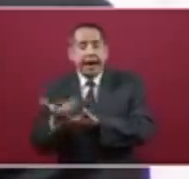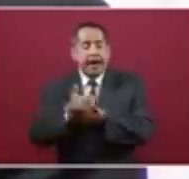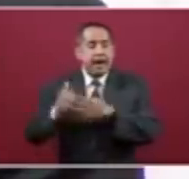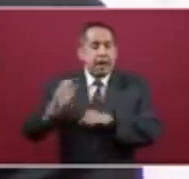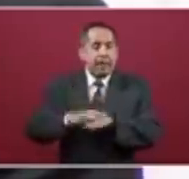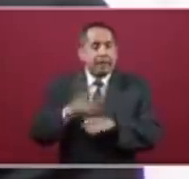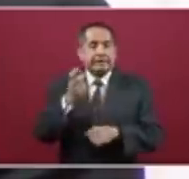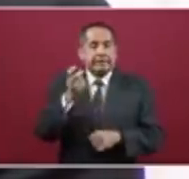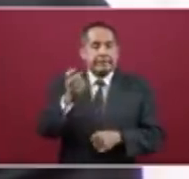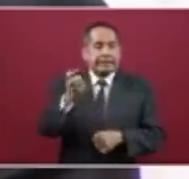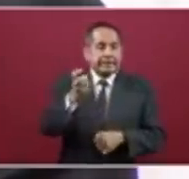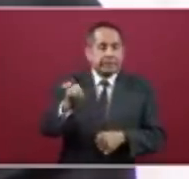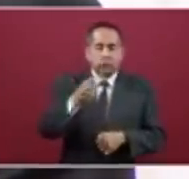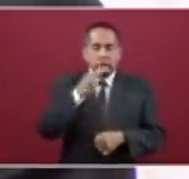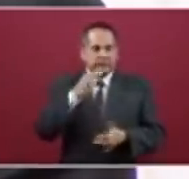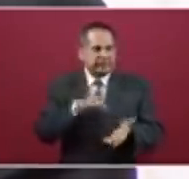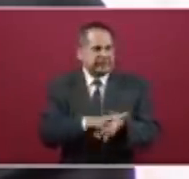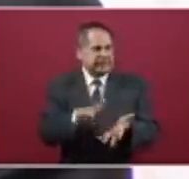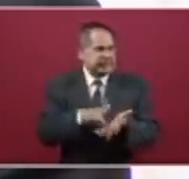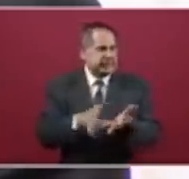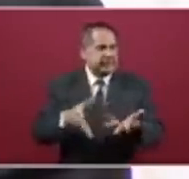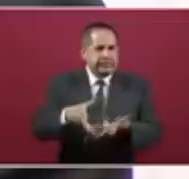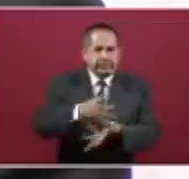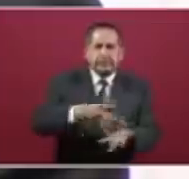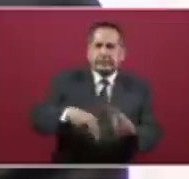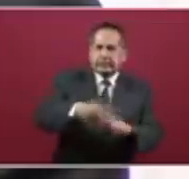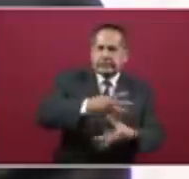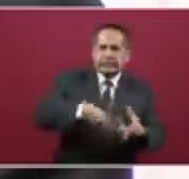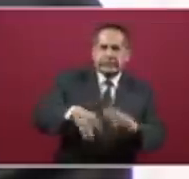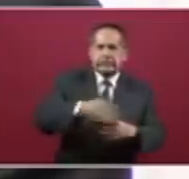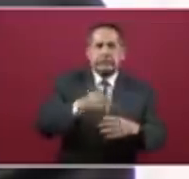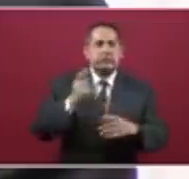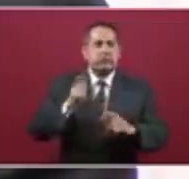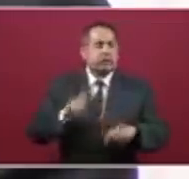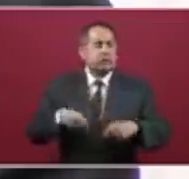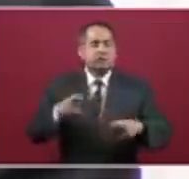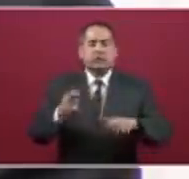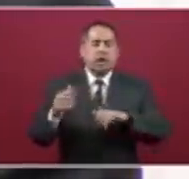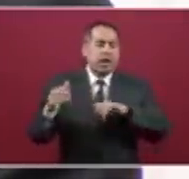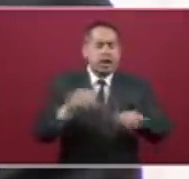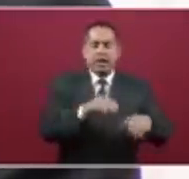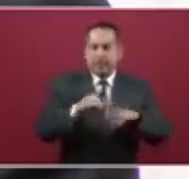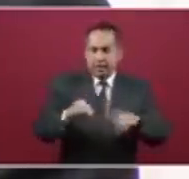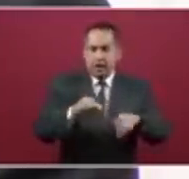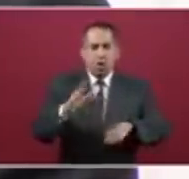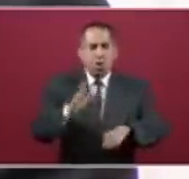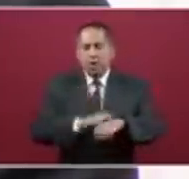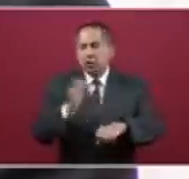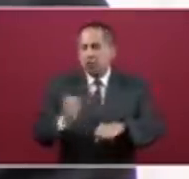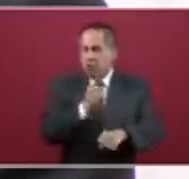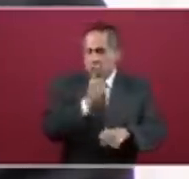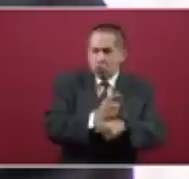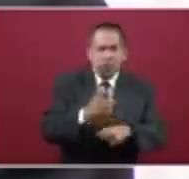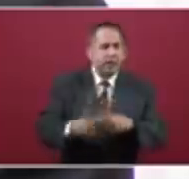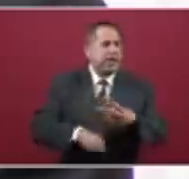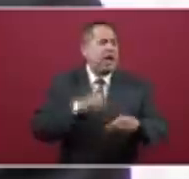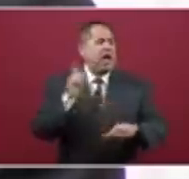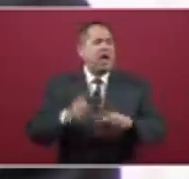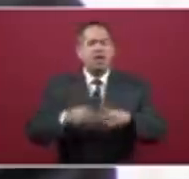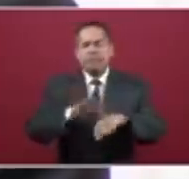incentivar la inversión para crear empleos y oportunidades de negocios